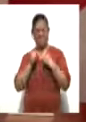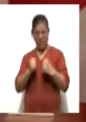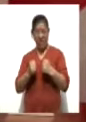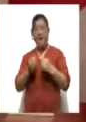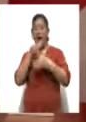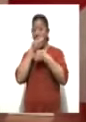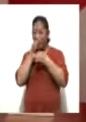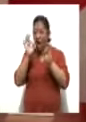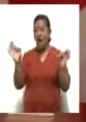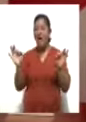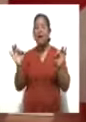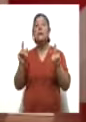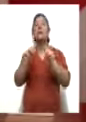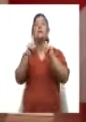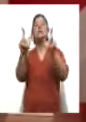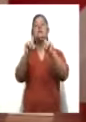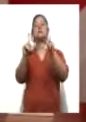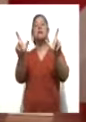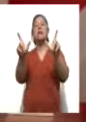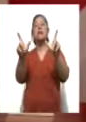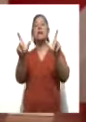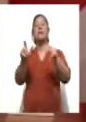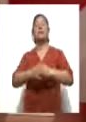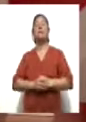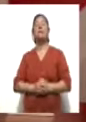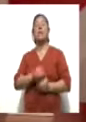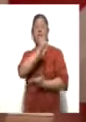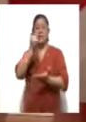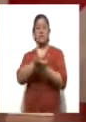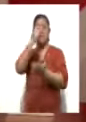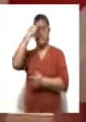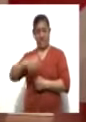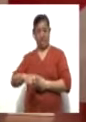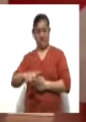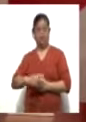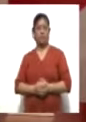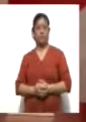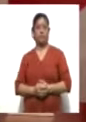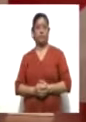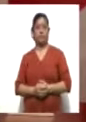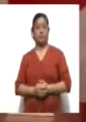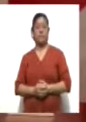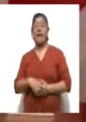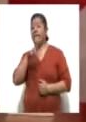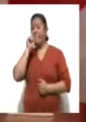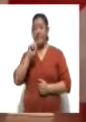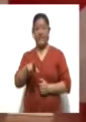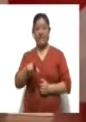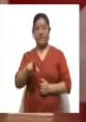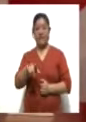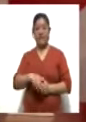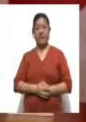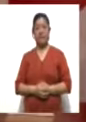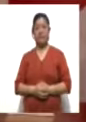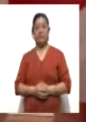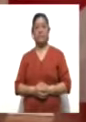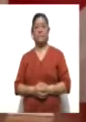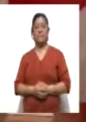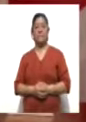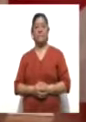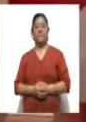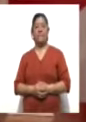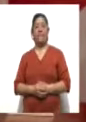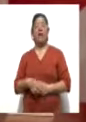de Tlaxcala en la Ciudad de México. Y también vamos a revisar con